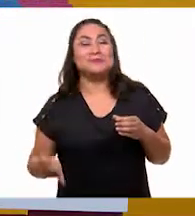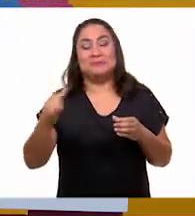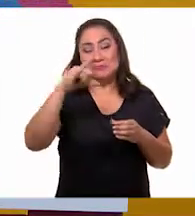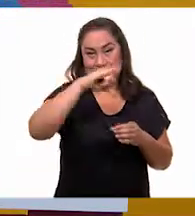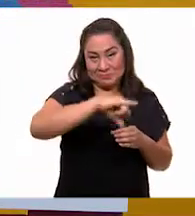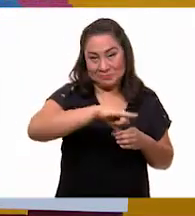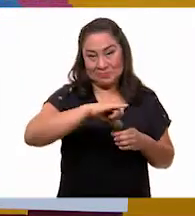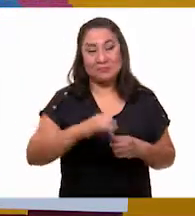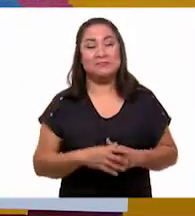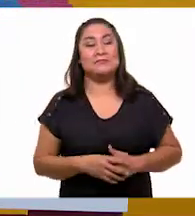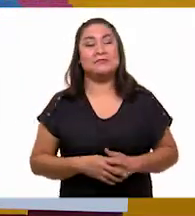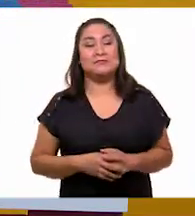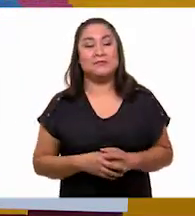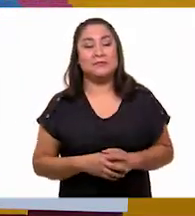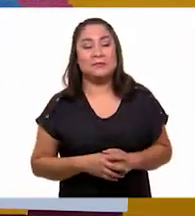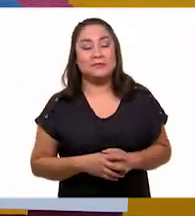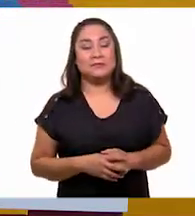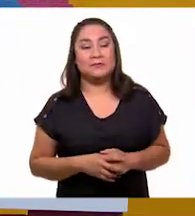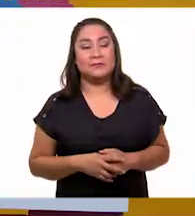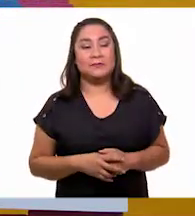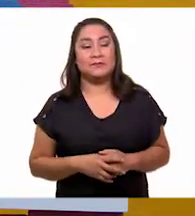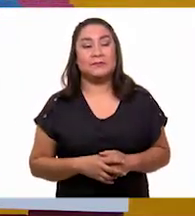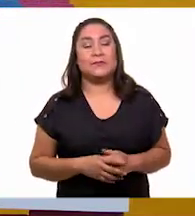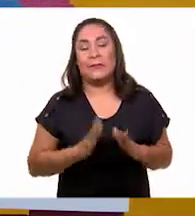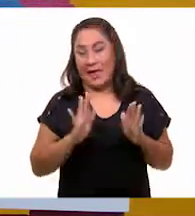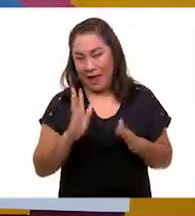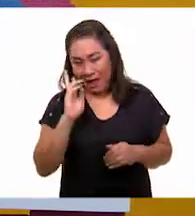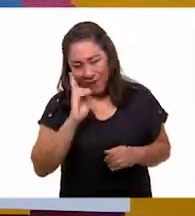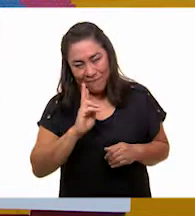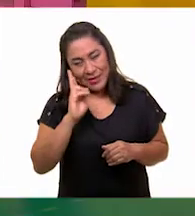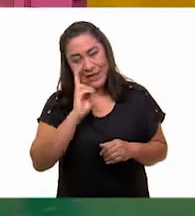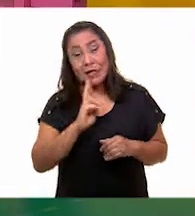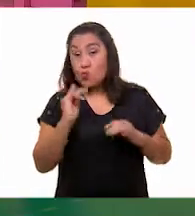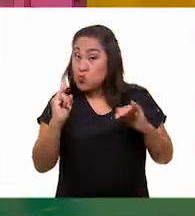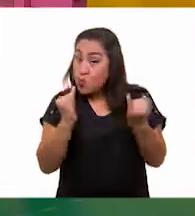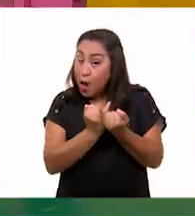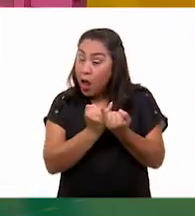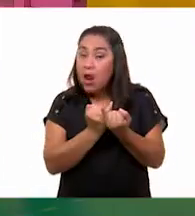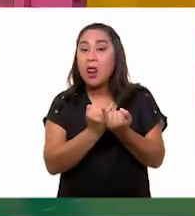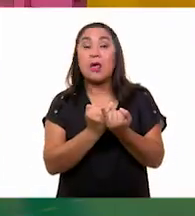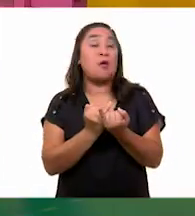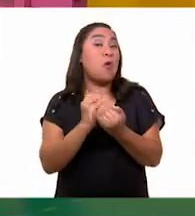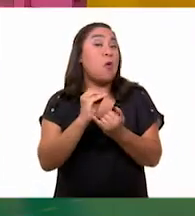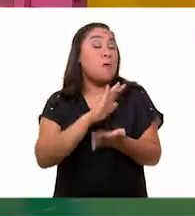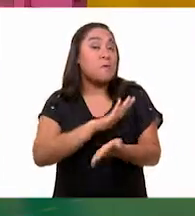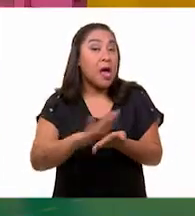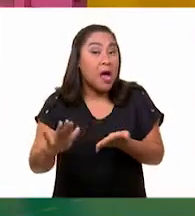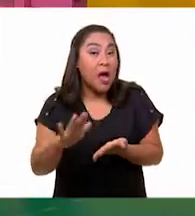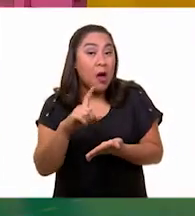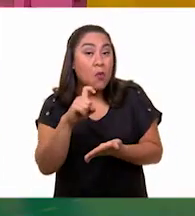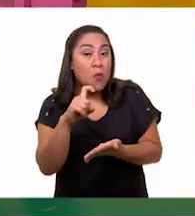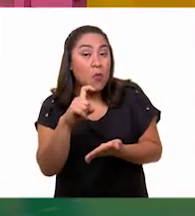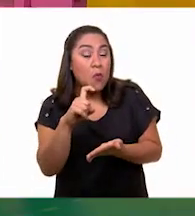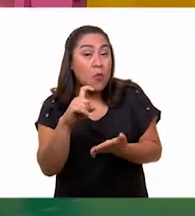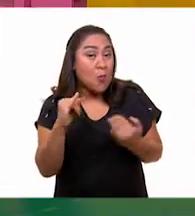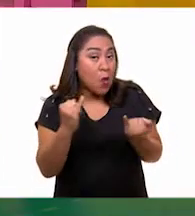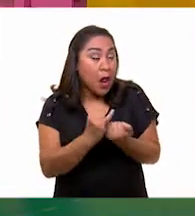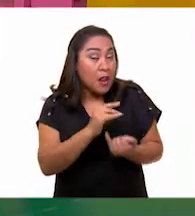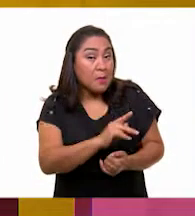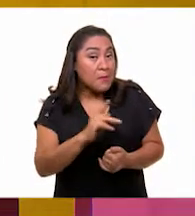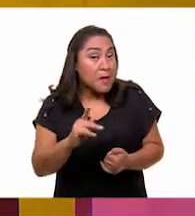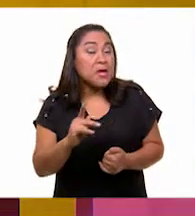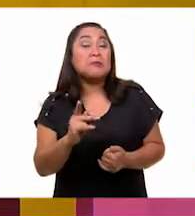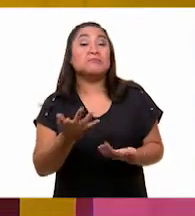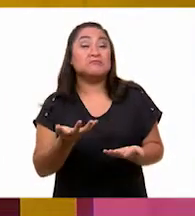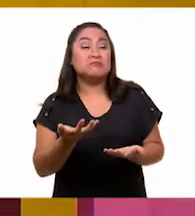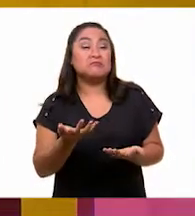Tenemos la del otro vaso. Y ahora sí, vamos a ver. A vaciar. ¿Ustedes creen que se acabe el contenido de las dos botellas en los